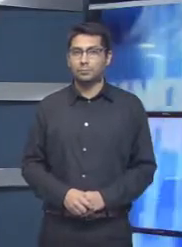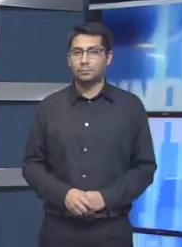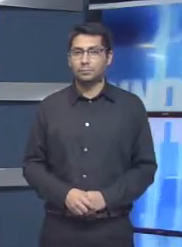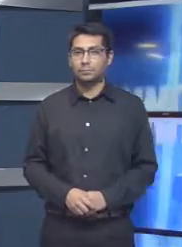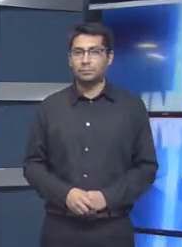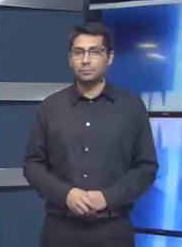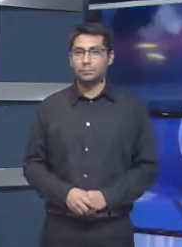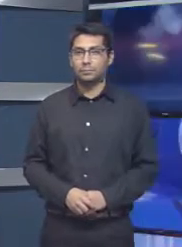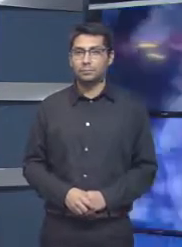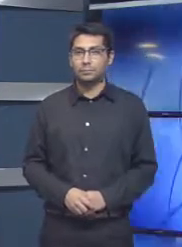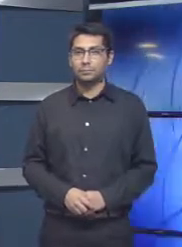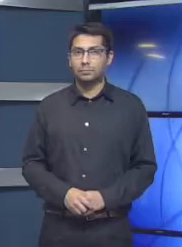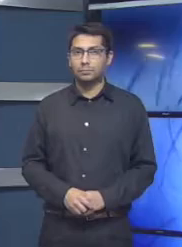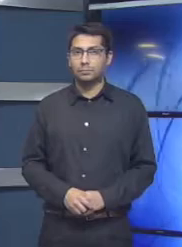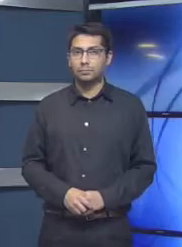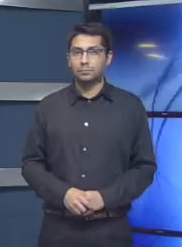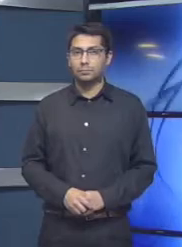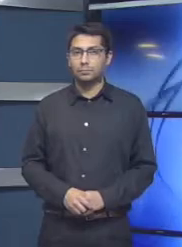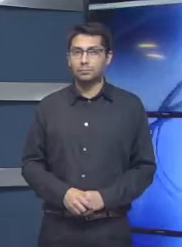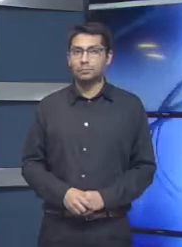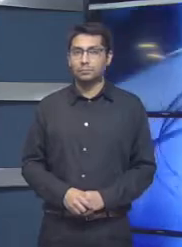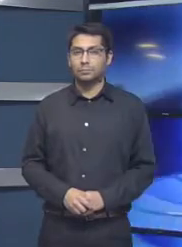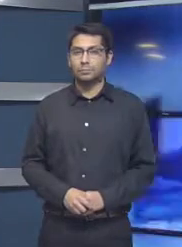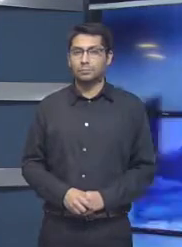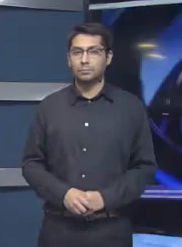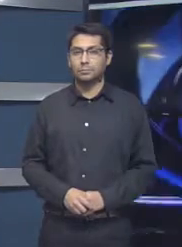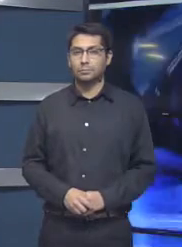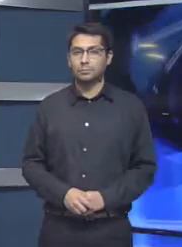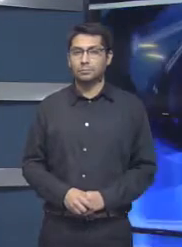oficial para poder emitir una opinión, porque